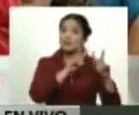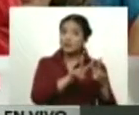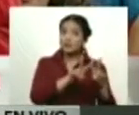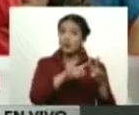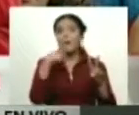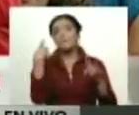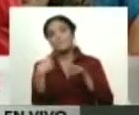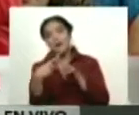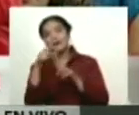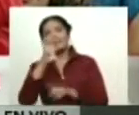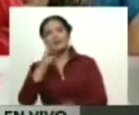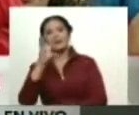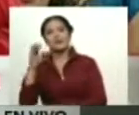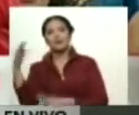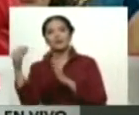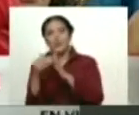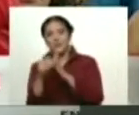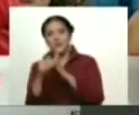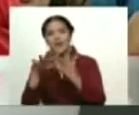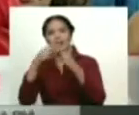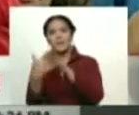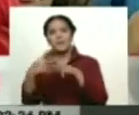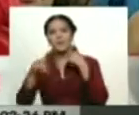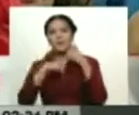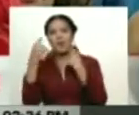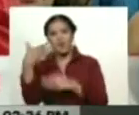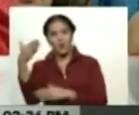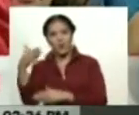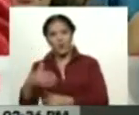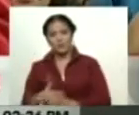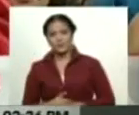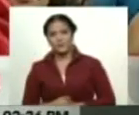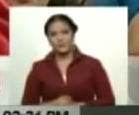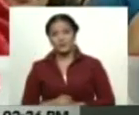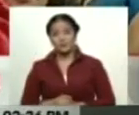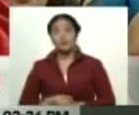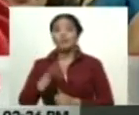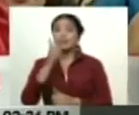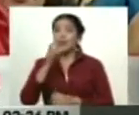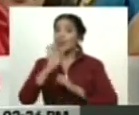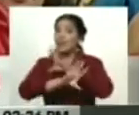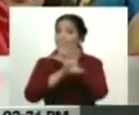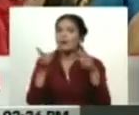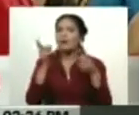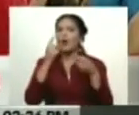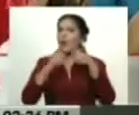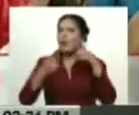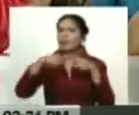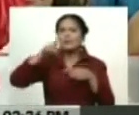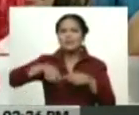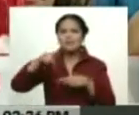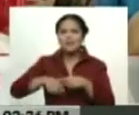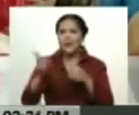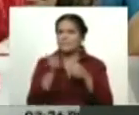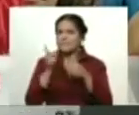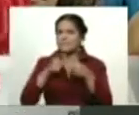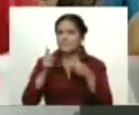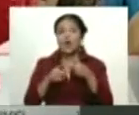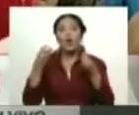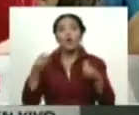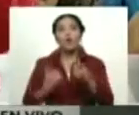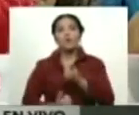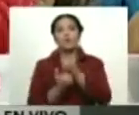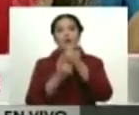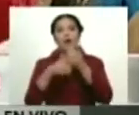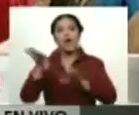y las 500.000 viviendas de la gran misión Barrio Nuevo, Barrio Tricolor. Hay que establecer las prioridades del país. ¿Cómo fortalecer la educación